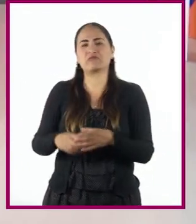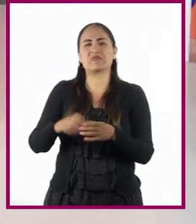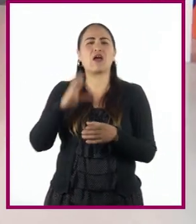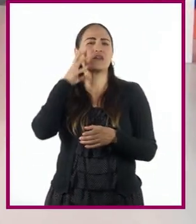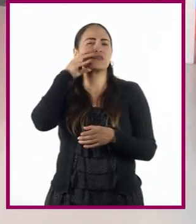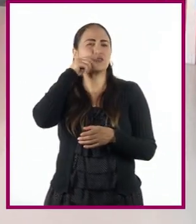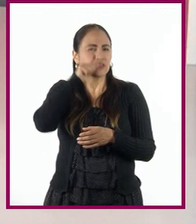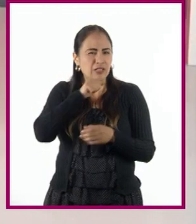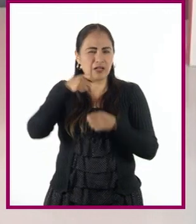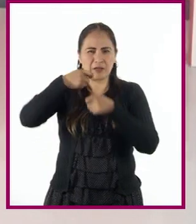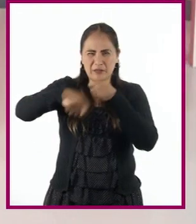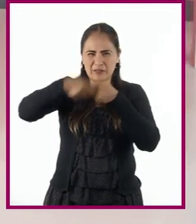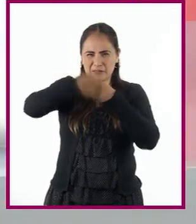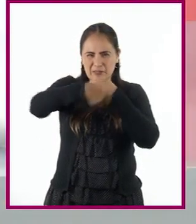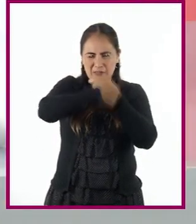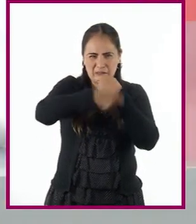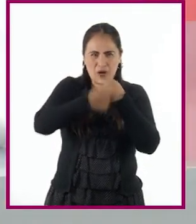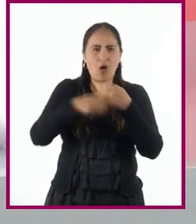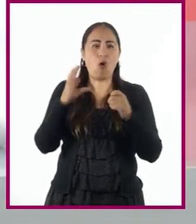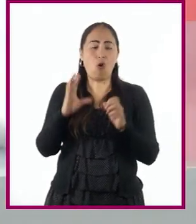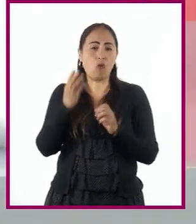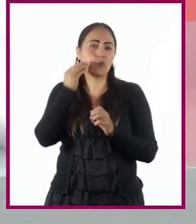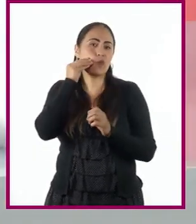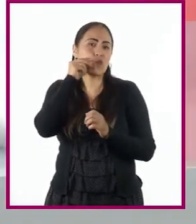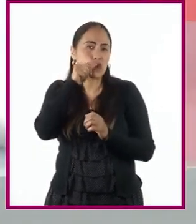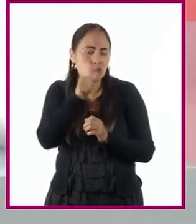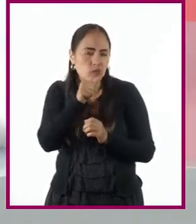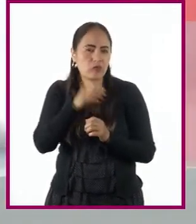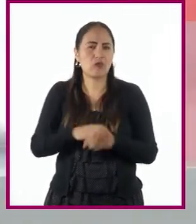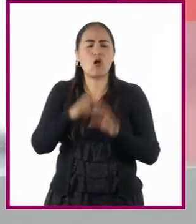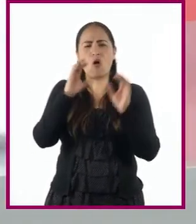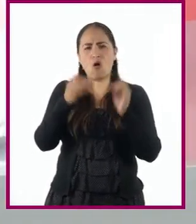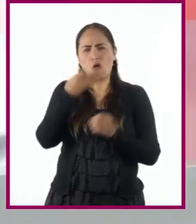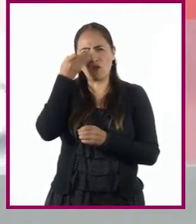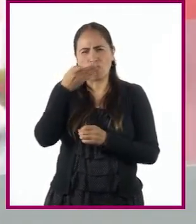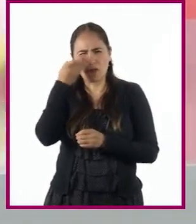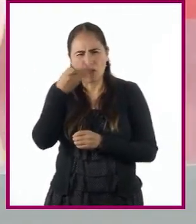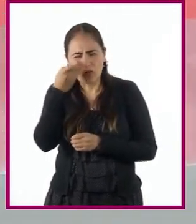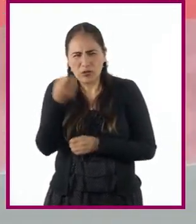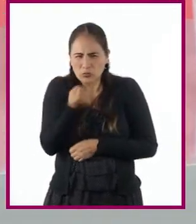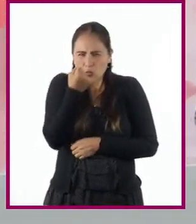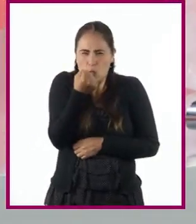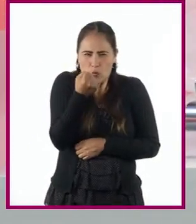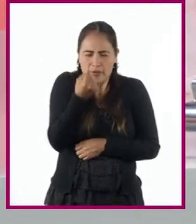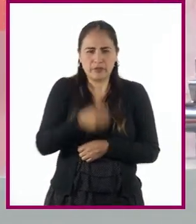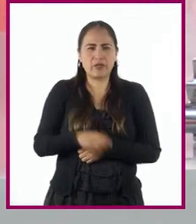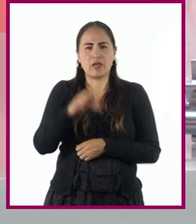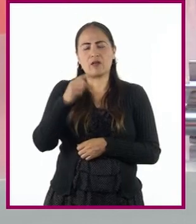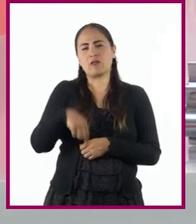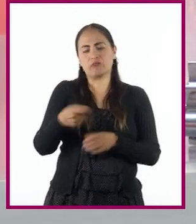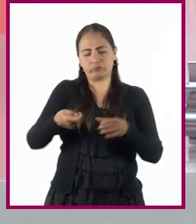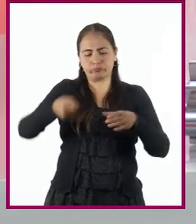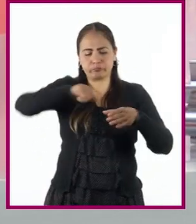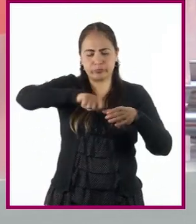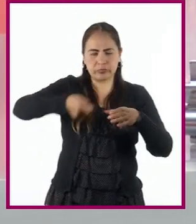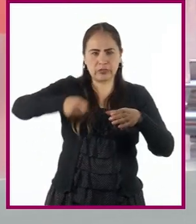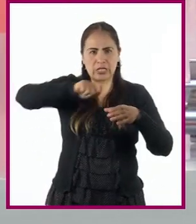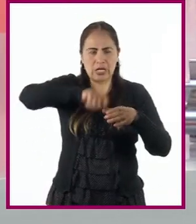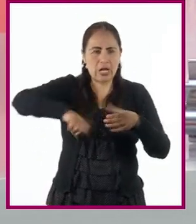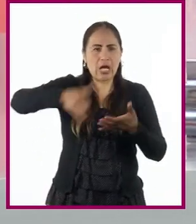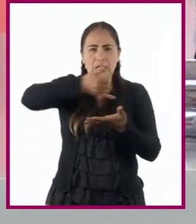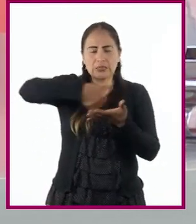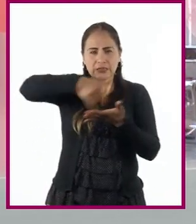de naranja o limón. O bien, podemos utilizar las flores con olor penetrante, 2 cucharadas cafeteras de aceite de